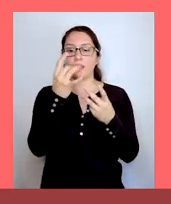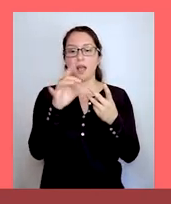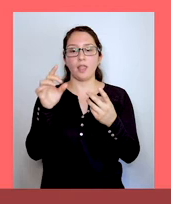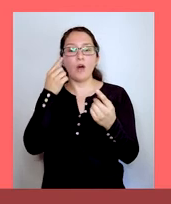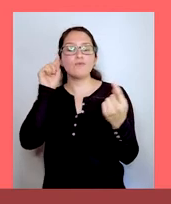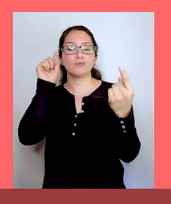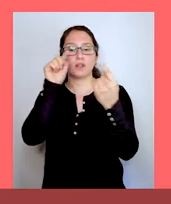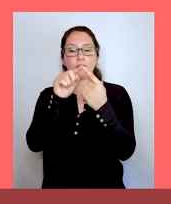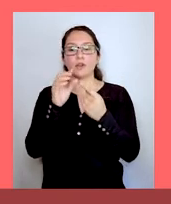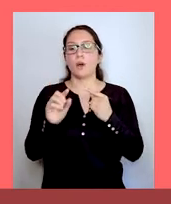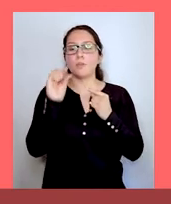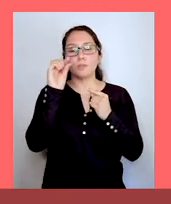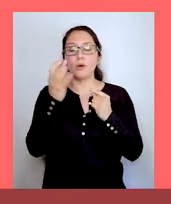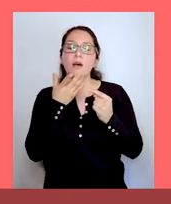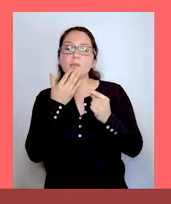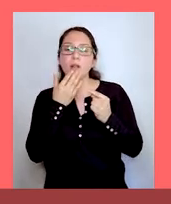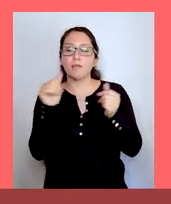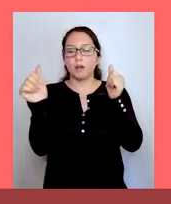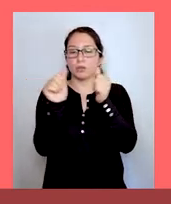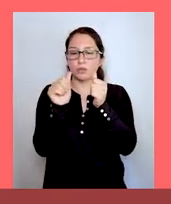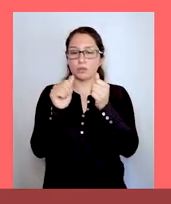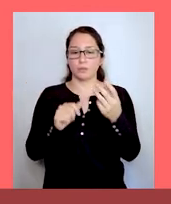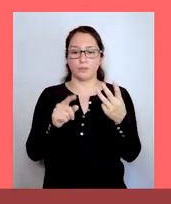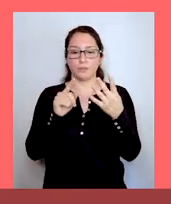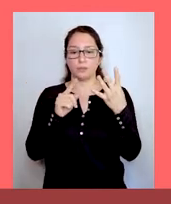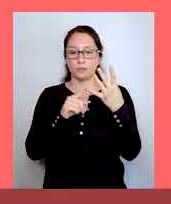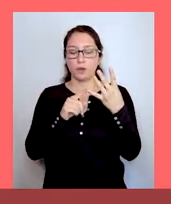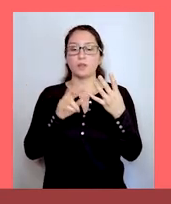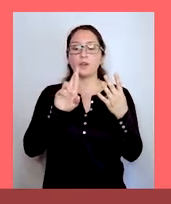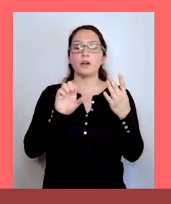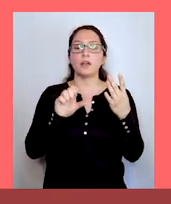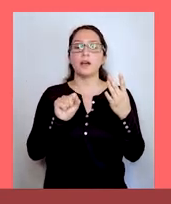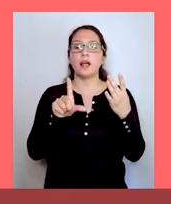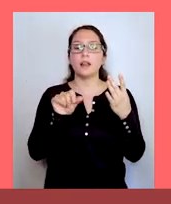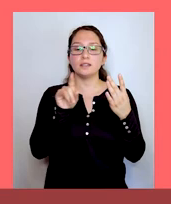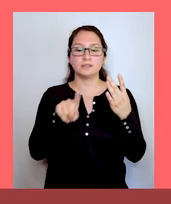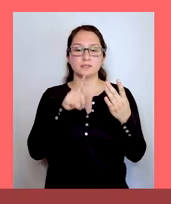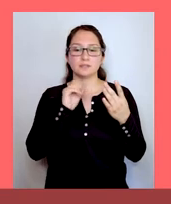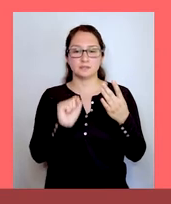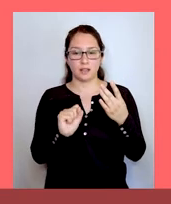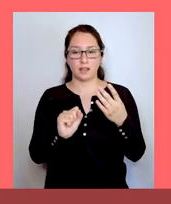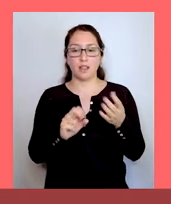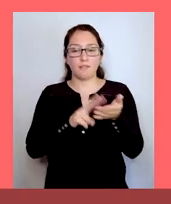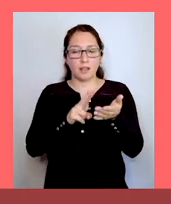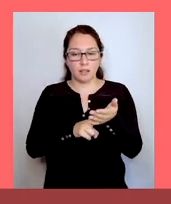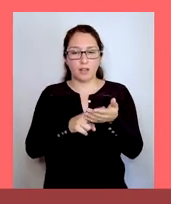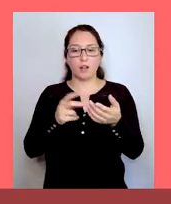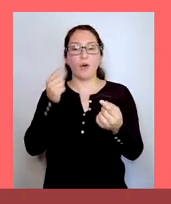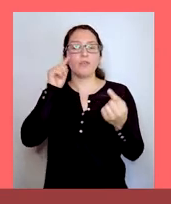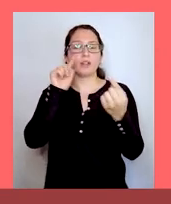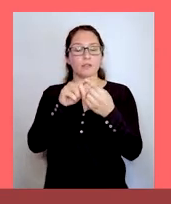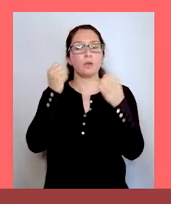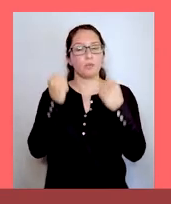Cada objetivo debe ser conciso, breve y medible. Sé realista. El objetivo debe